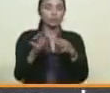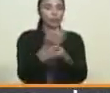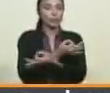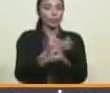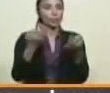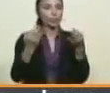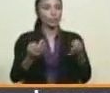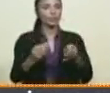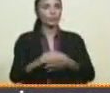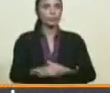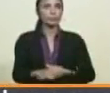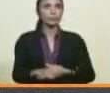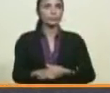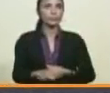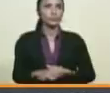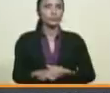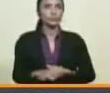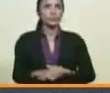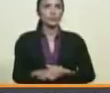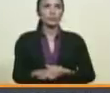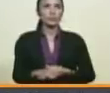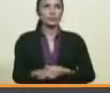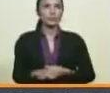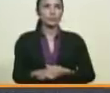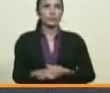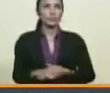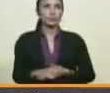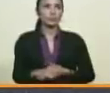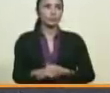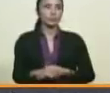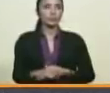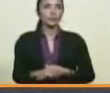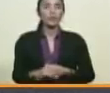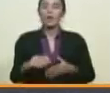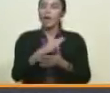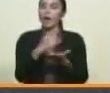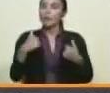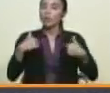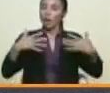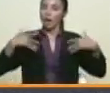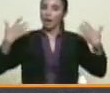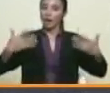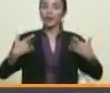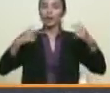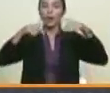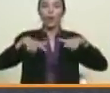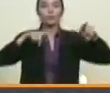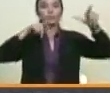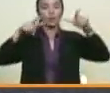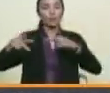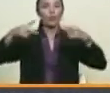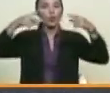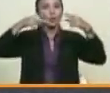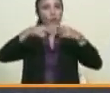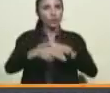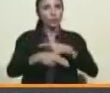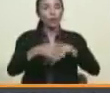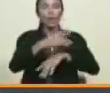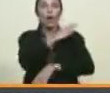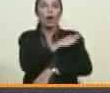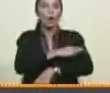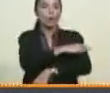del sistema público de salud así que estoy feliz el vigía declaró inaugurado el hospital de el vigía